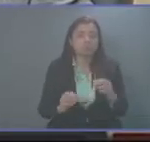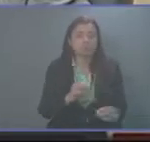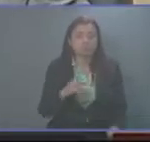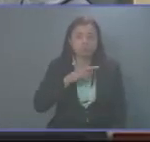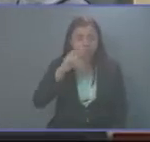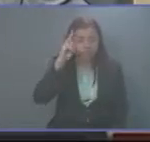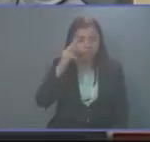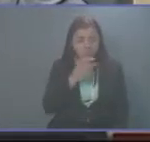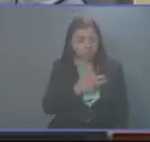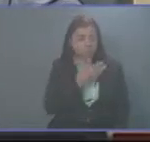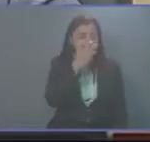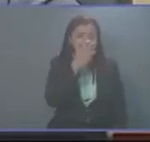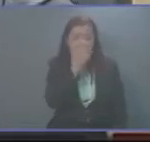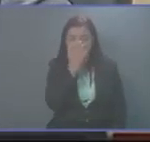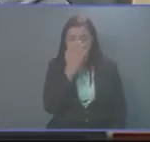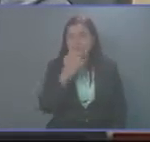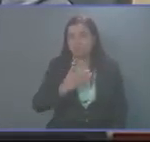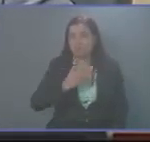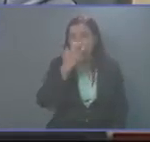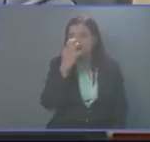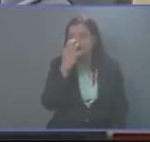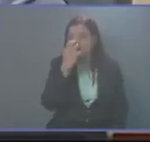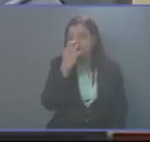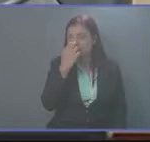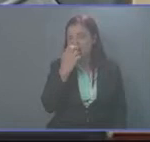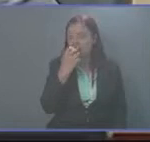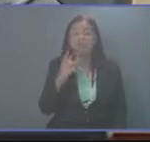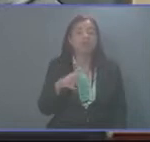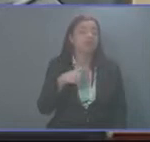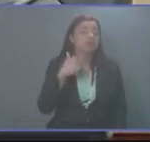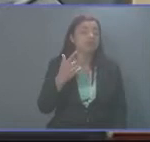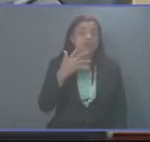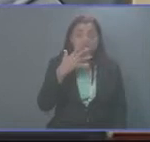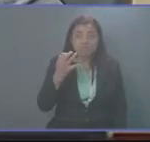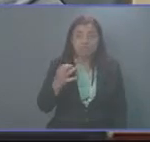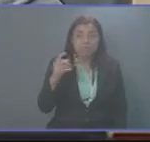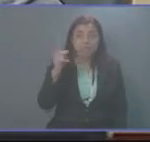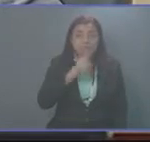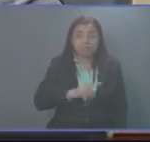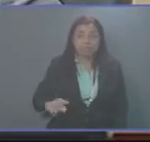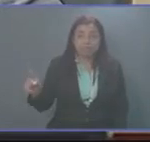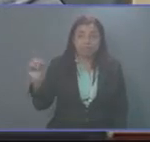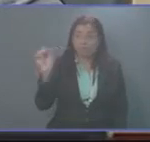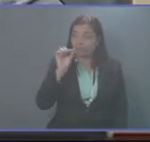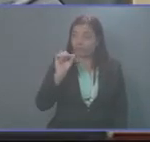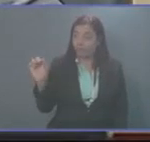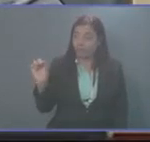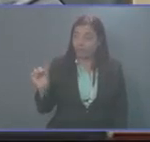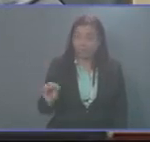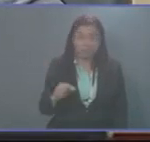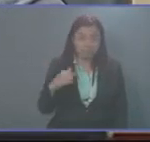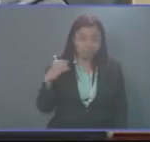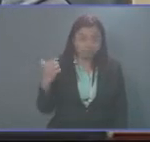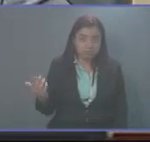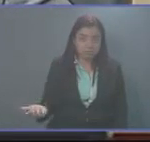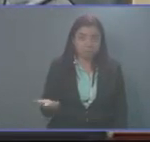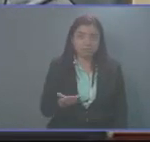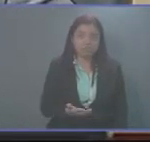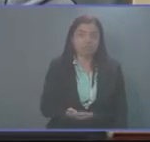estemos enojados porque no nos tomaron en cuenta, pero esa es la verdad. No fuimos consultados ni fuimos